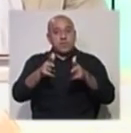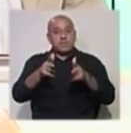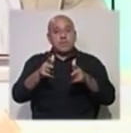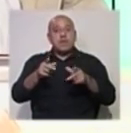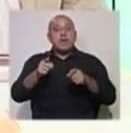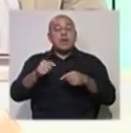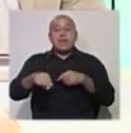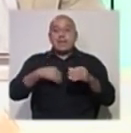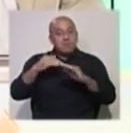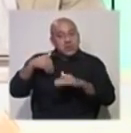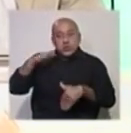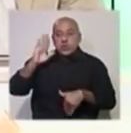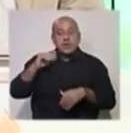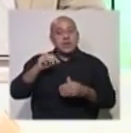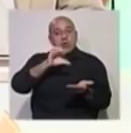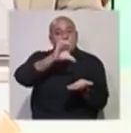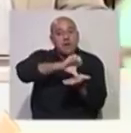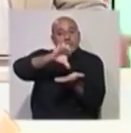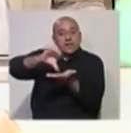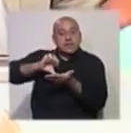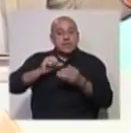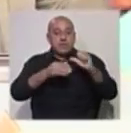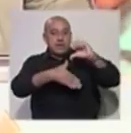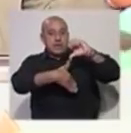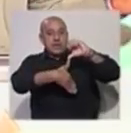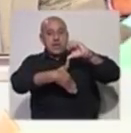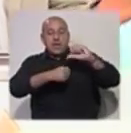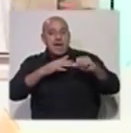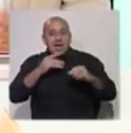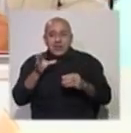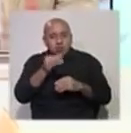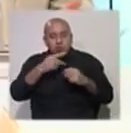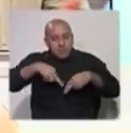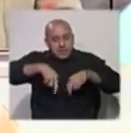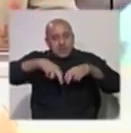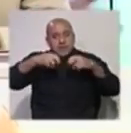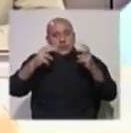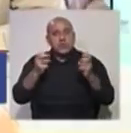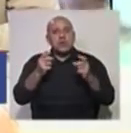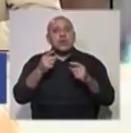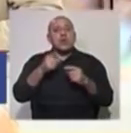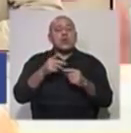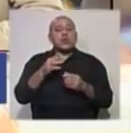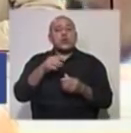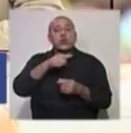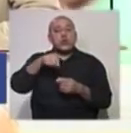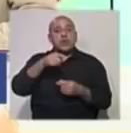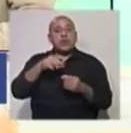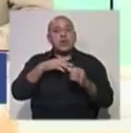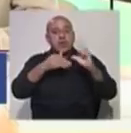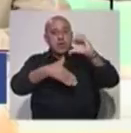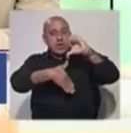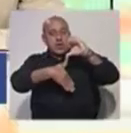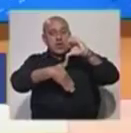gran mayoría de los países de América Latina, porque hay investigaciones en prácticamente todos los países donde gobernó la izquierda, digamos que... No solo donde gobernó